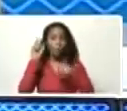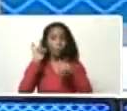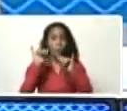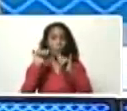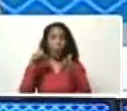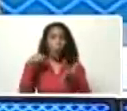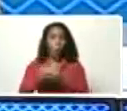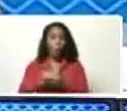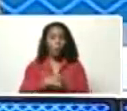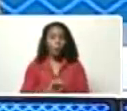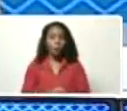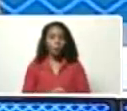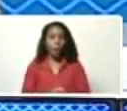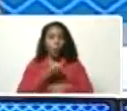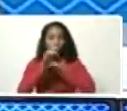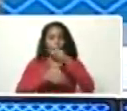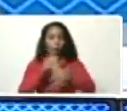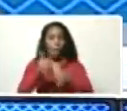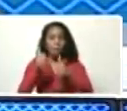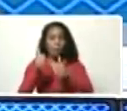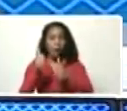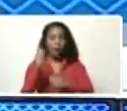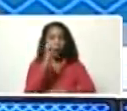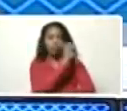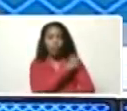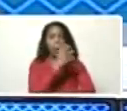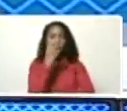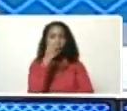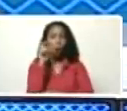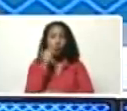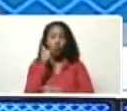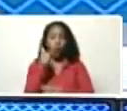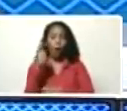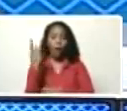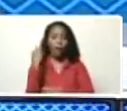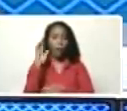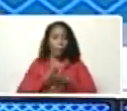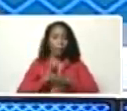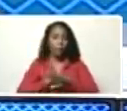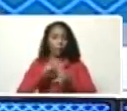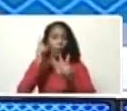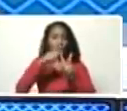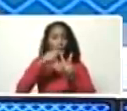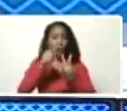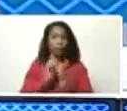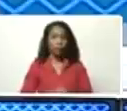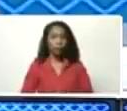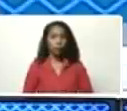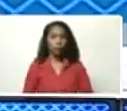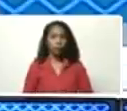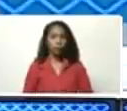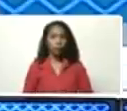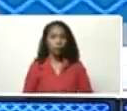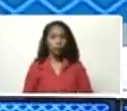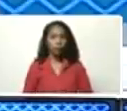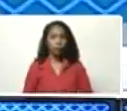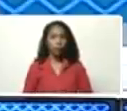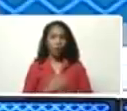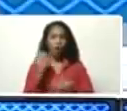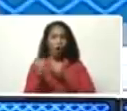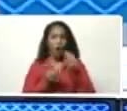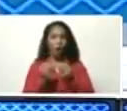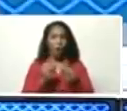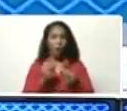golpe. Lo explicaba muy bien García Carneiro en un video muy bueno que pasaron ayer por Venezolana de Televisión. Cómo